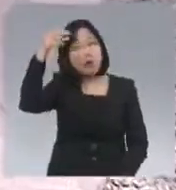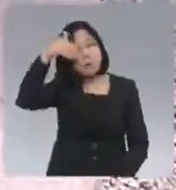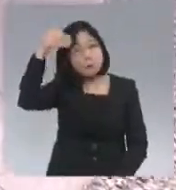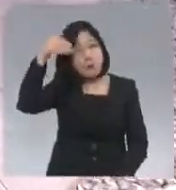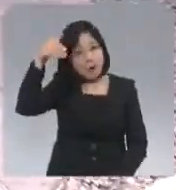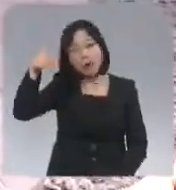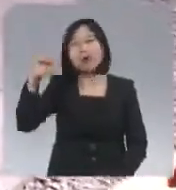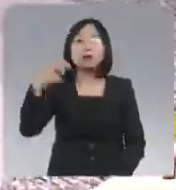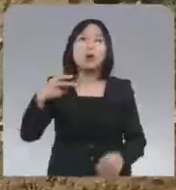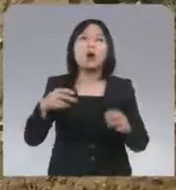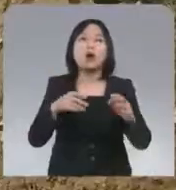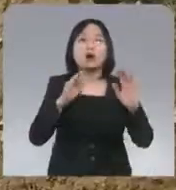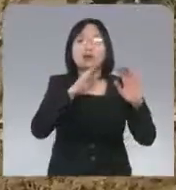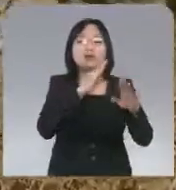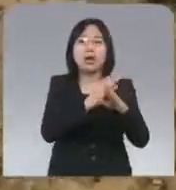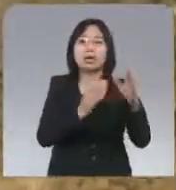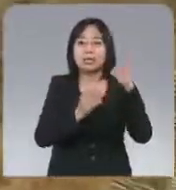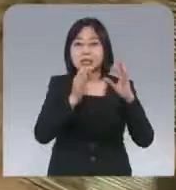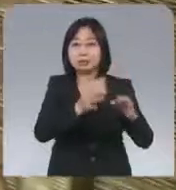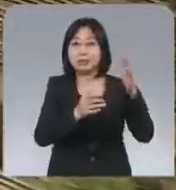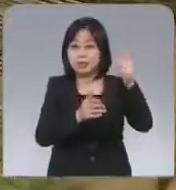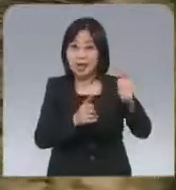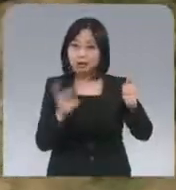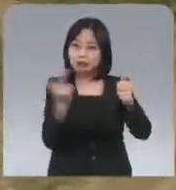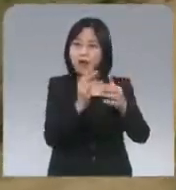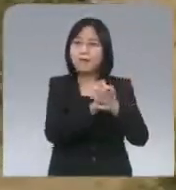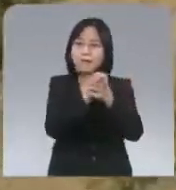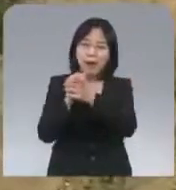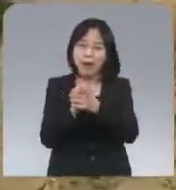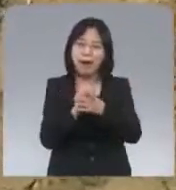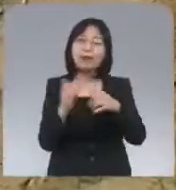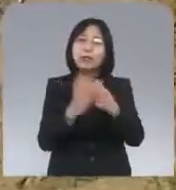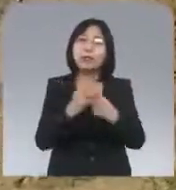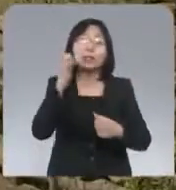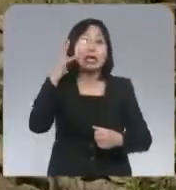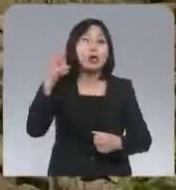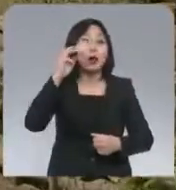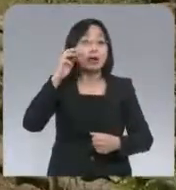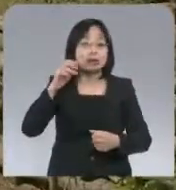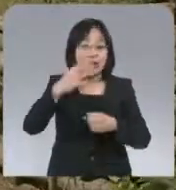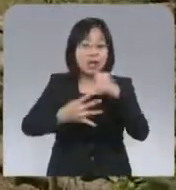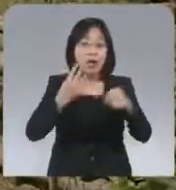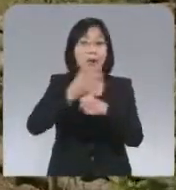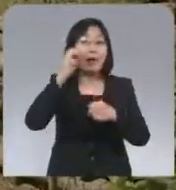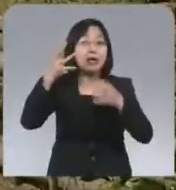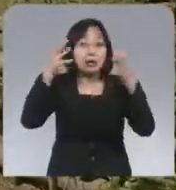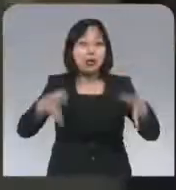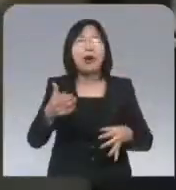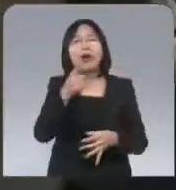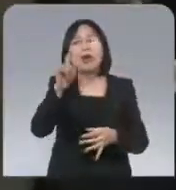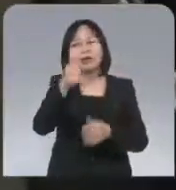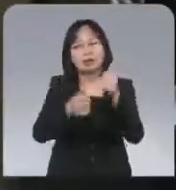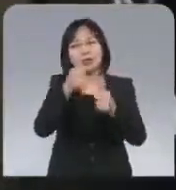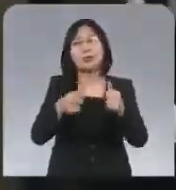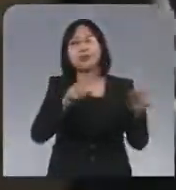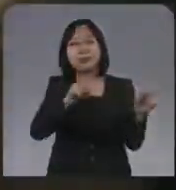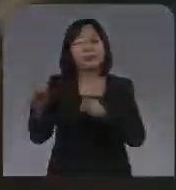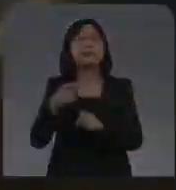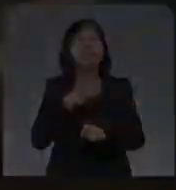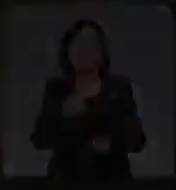respuesta al ambiente favorable de diálogo y la reconciliación ha generado en 2018 tras la cumbre entre kim jong y donald